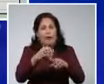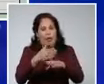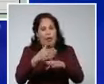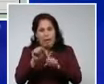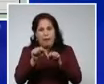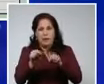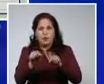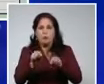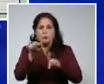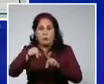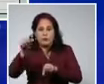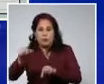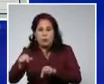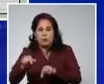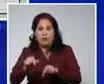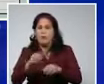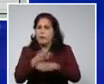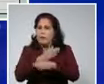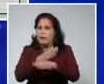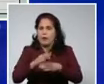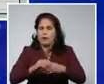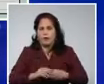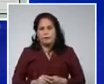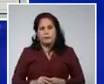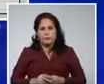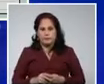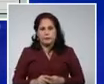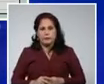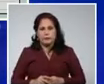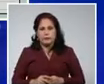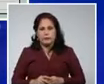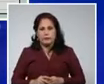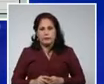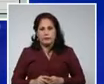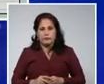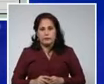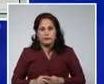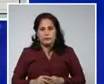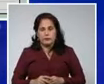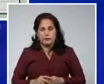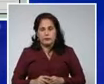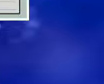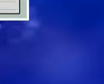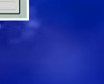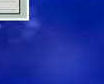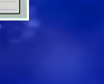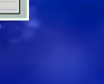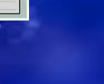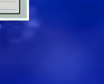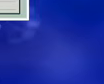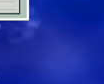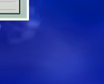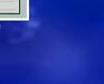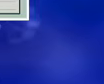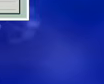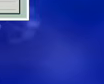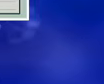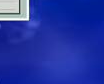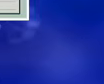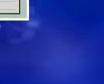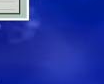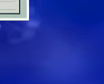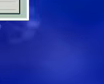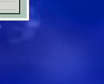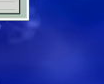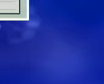movimiento que tiene en este territorio. Ahí ustedes ven cómo se ha ido incrementando la curva,